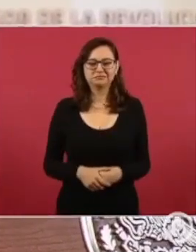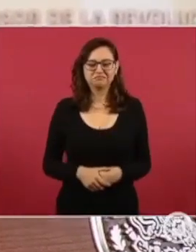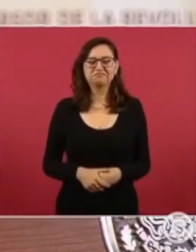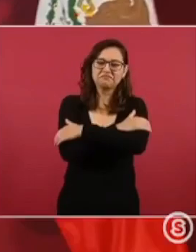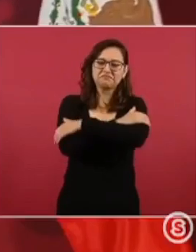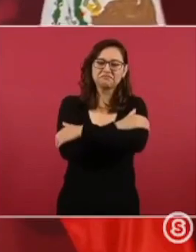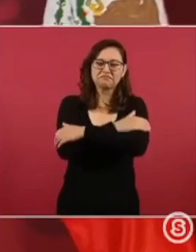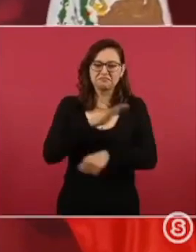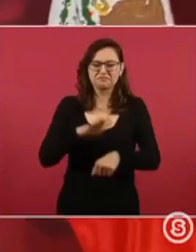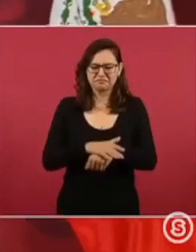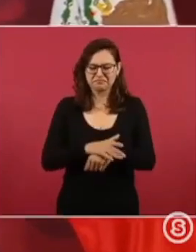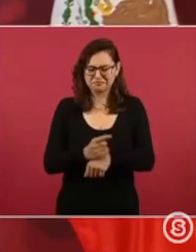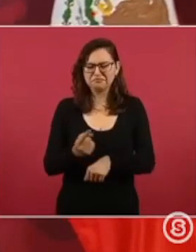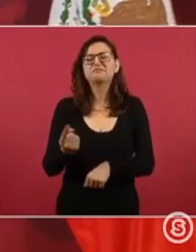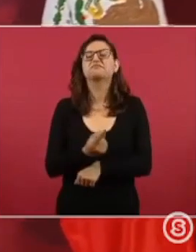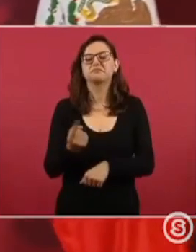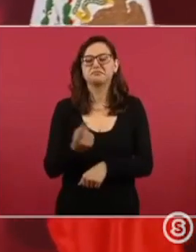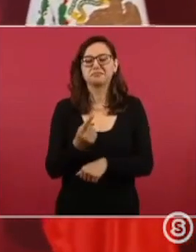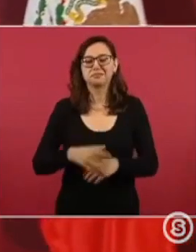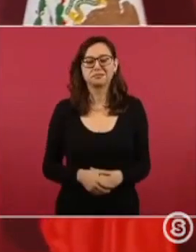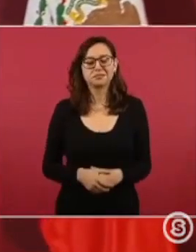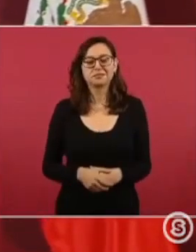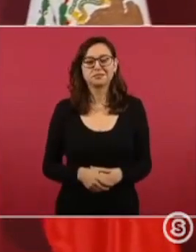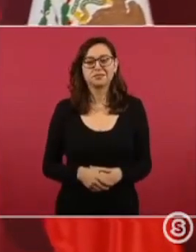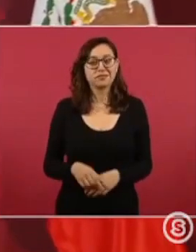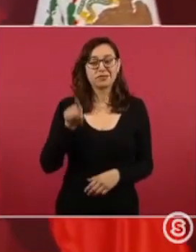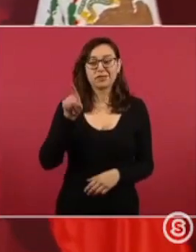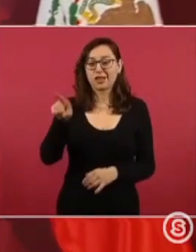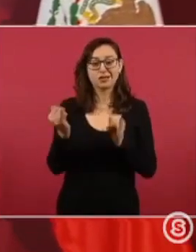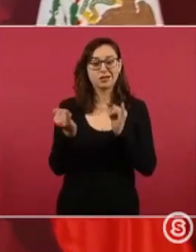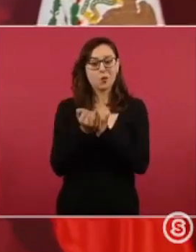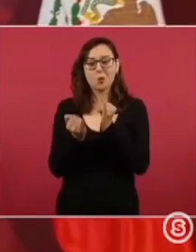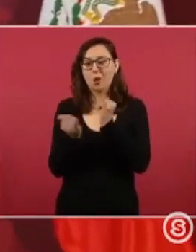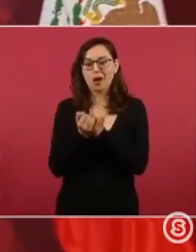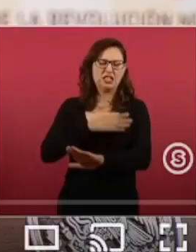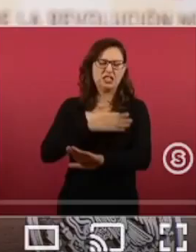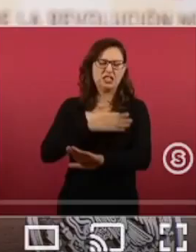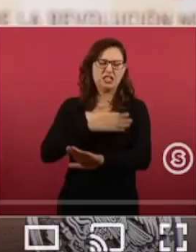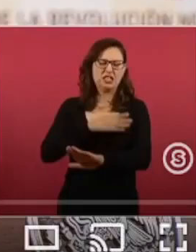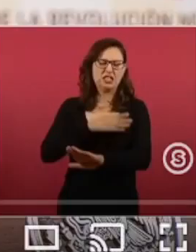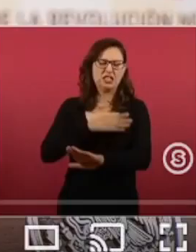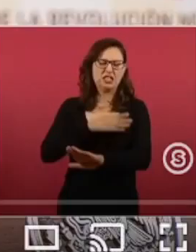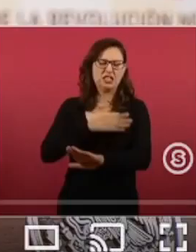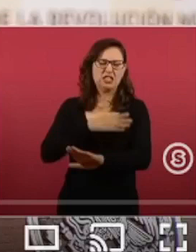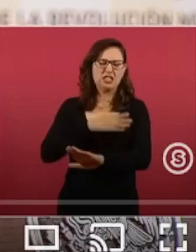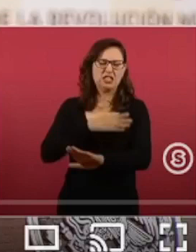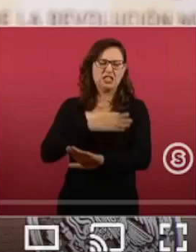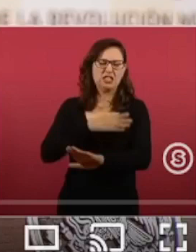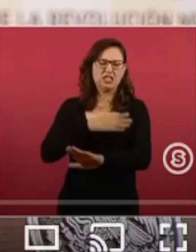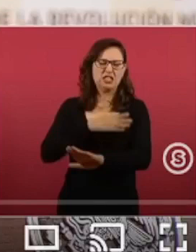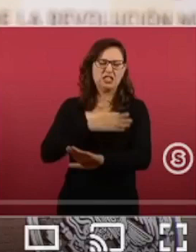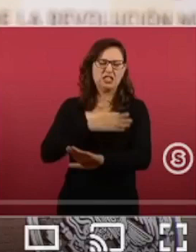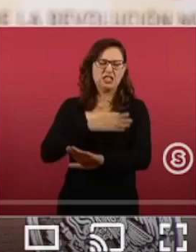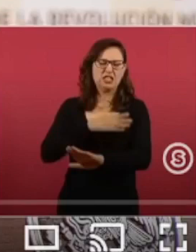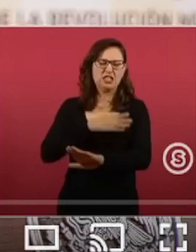abrazo porque está enfrentando una guerra sucia. Si eso fuera lo que le preocupara a López